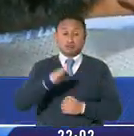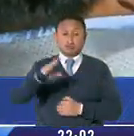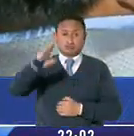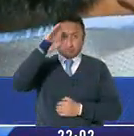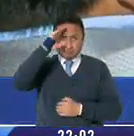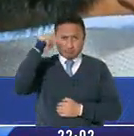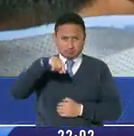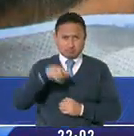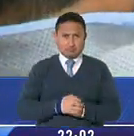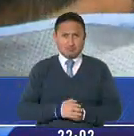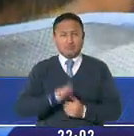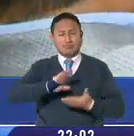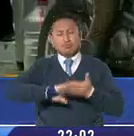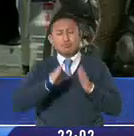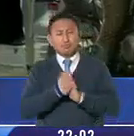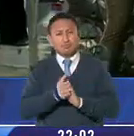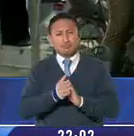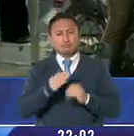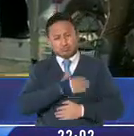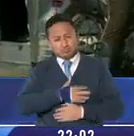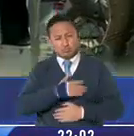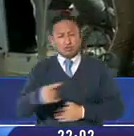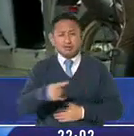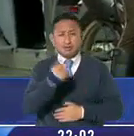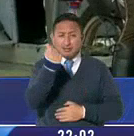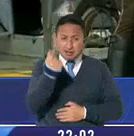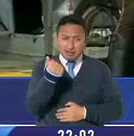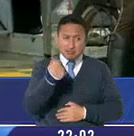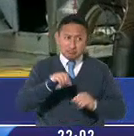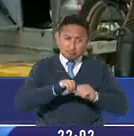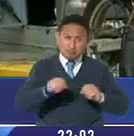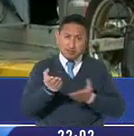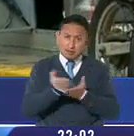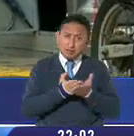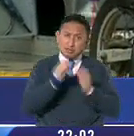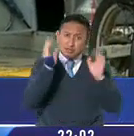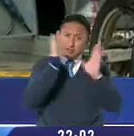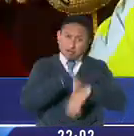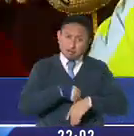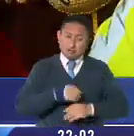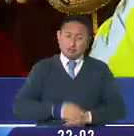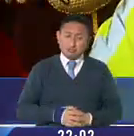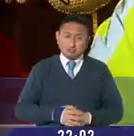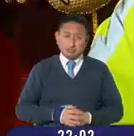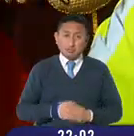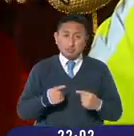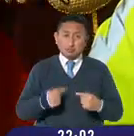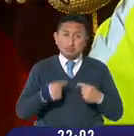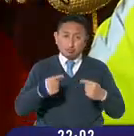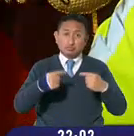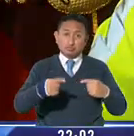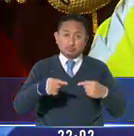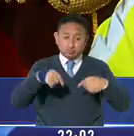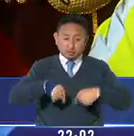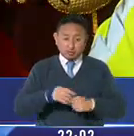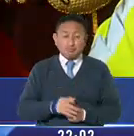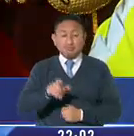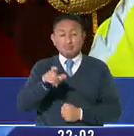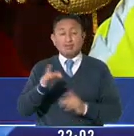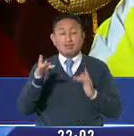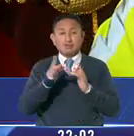la comunidad. El traslado de valores es un servicio gratuito. Constantemente estamos tomando contacto con